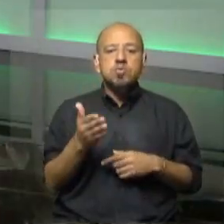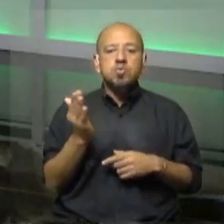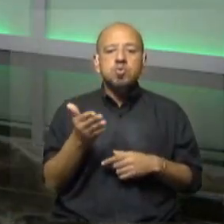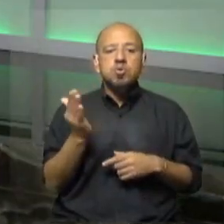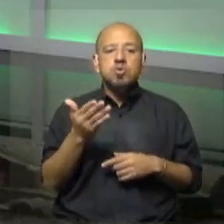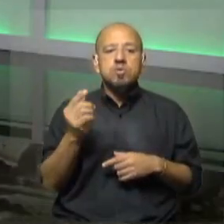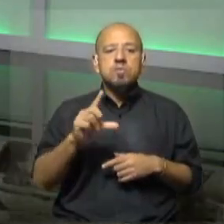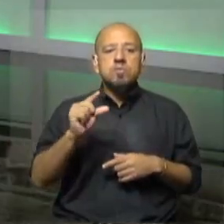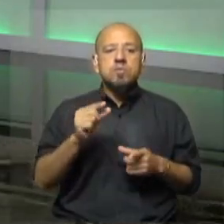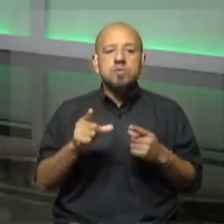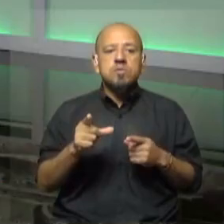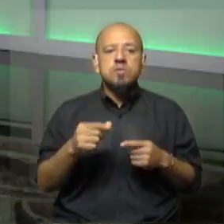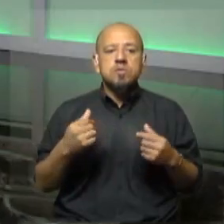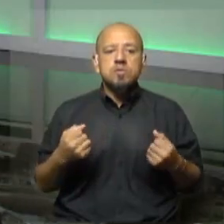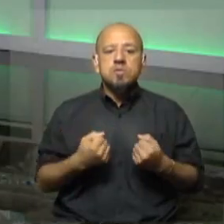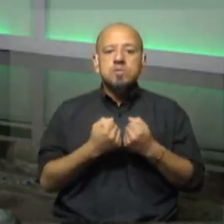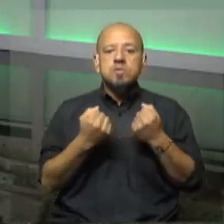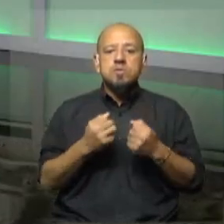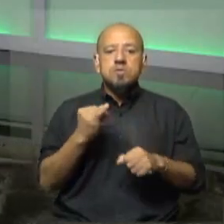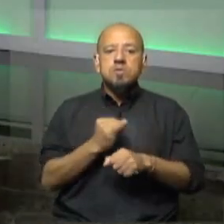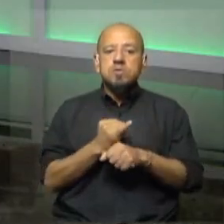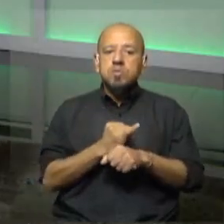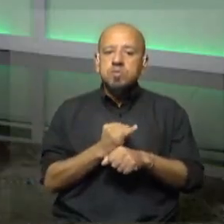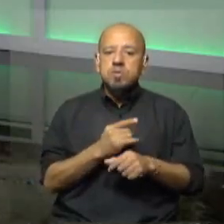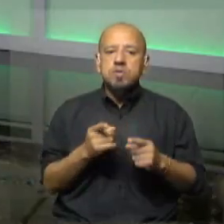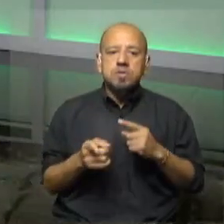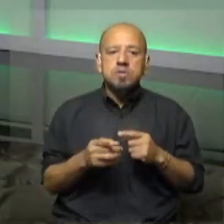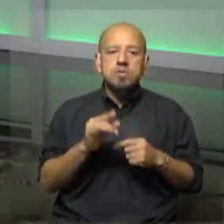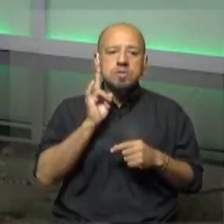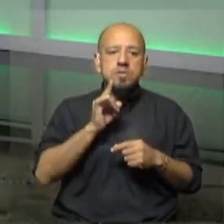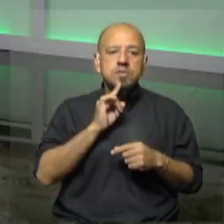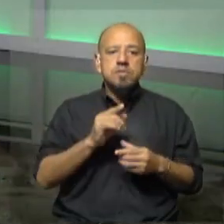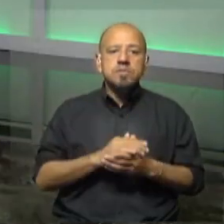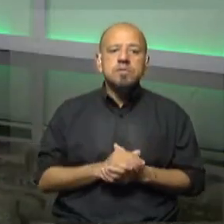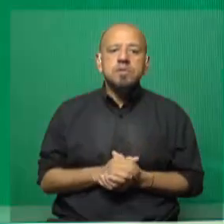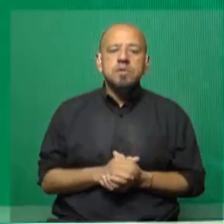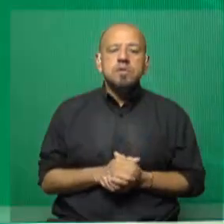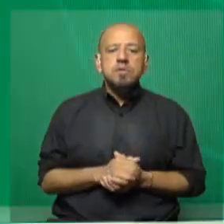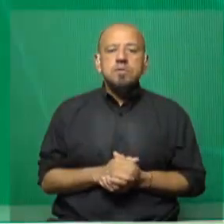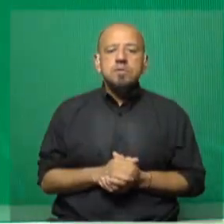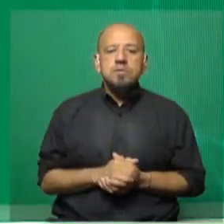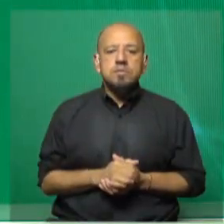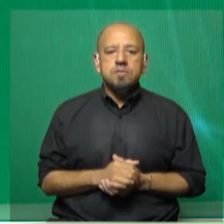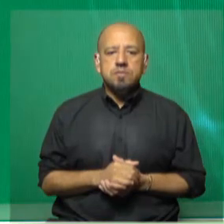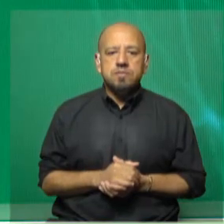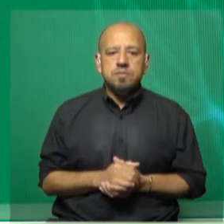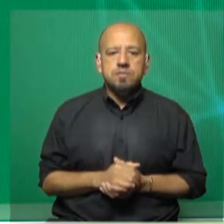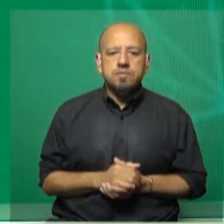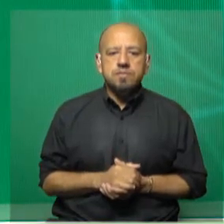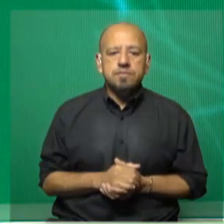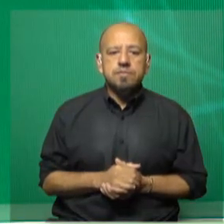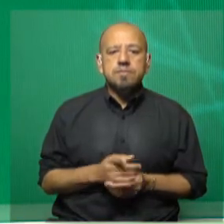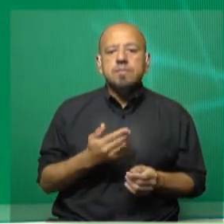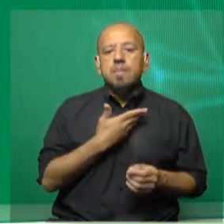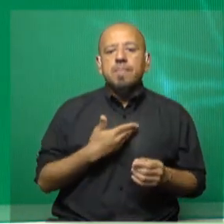eso tiene un impacto en toda la industria por el peso que tiene la lechería en nuestro país. Bueno, esta emergencia que declara el